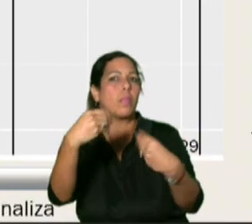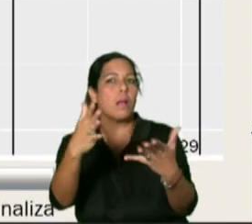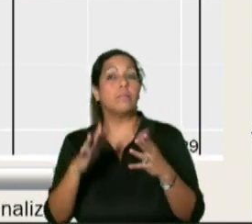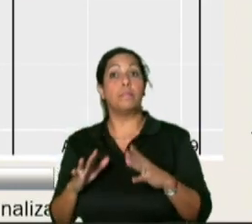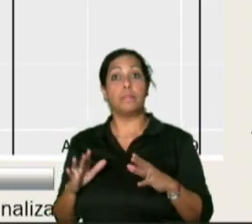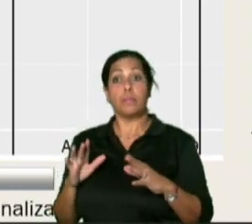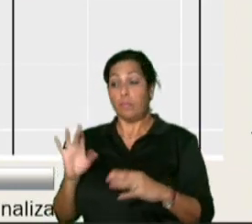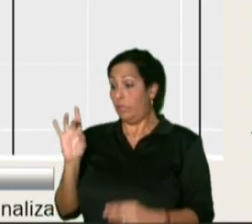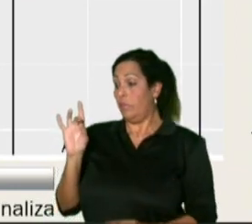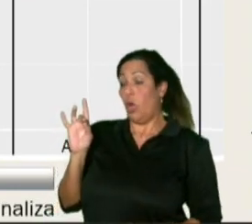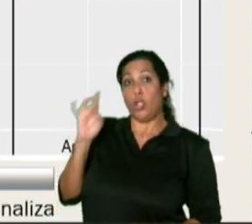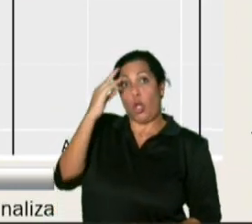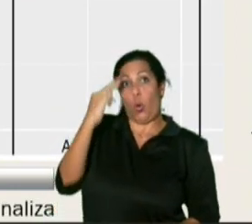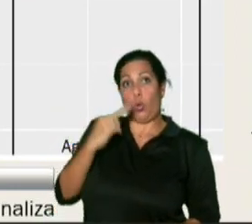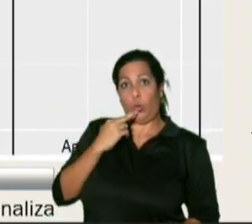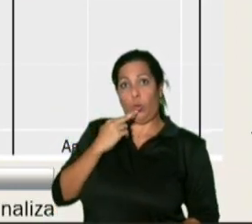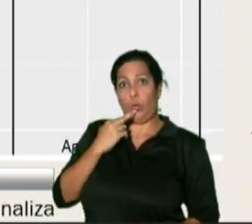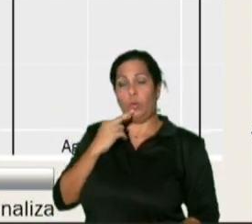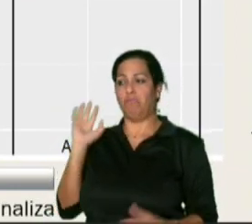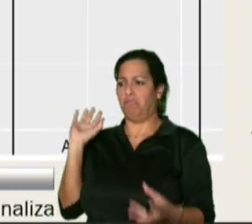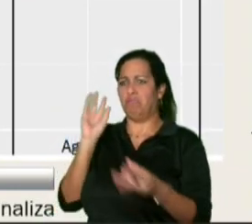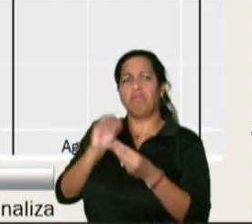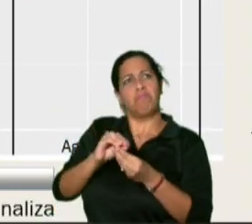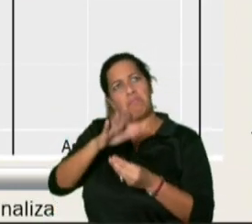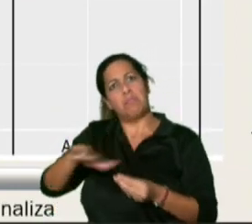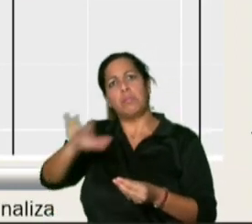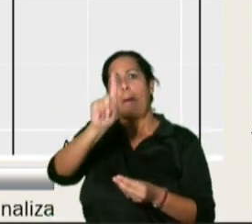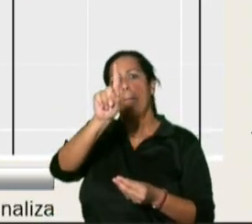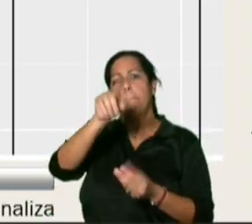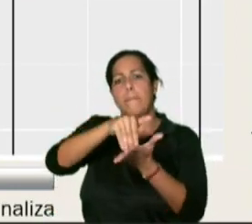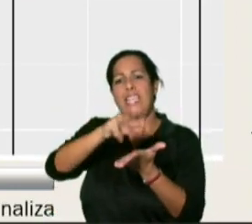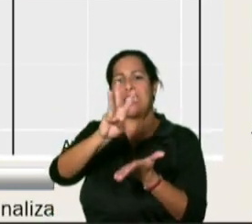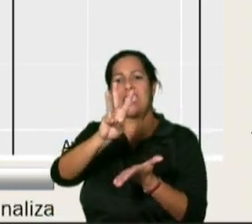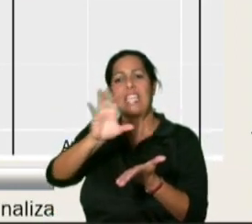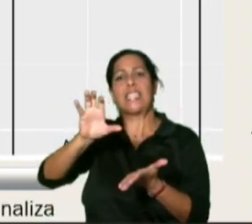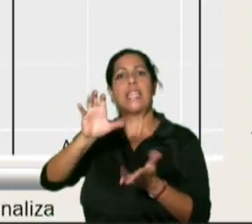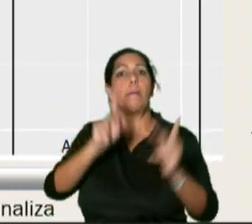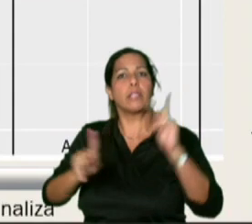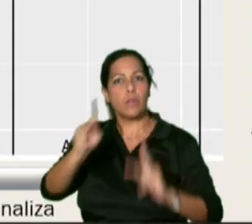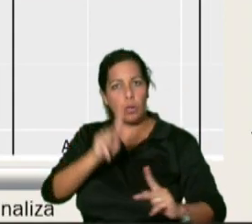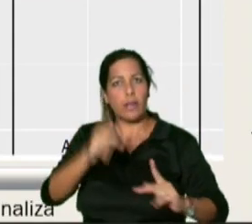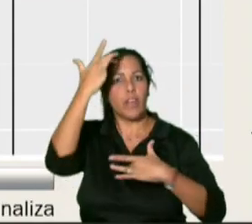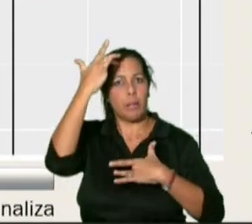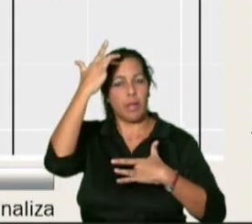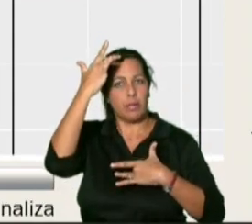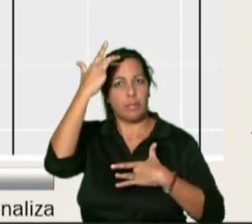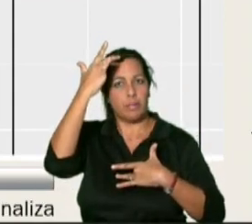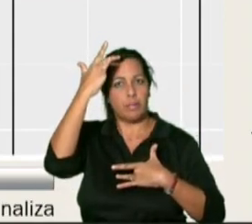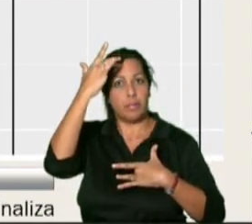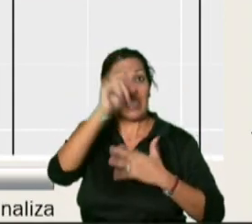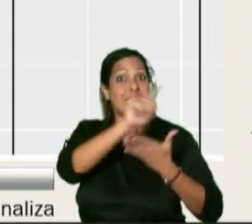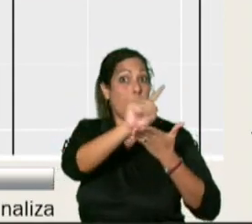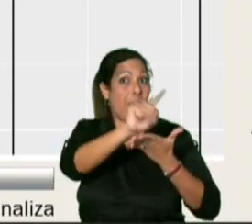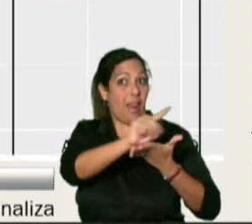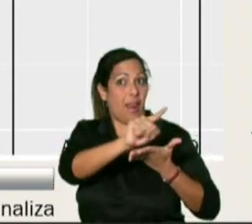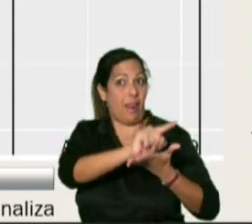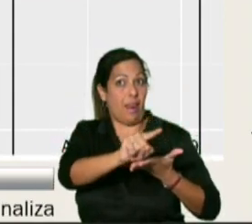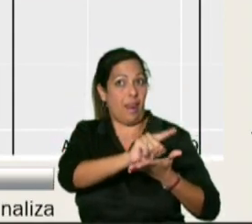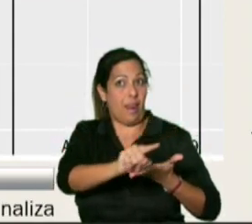de agosto, teníamos unos 1.600 casos por semana. Ya estaríamos viendo